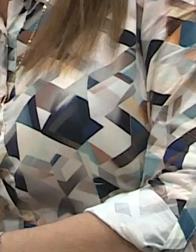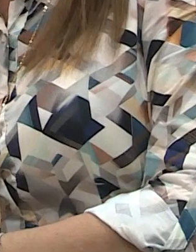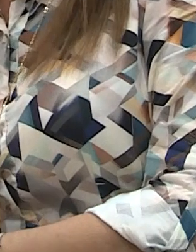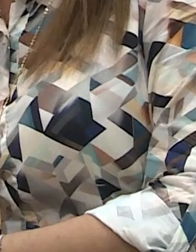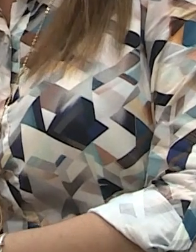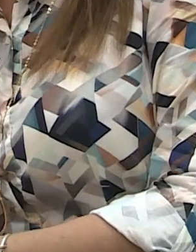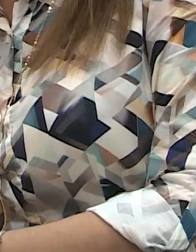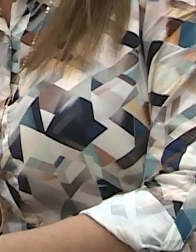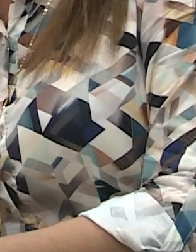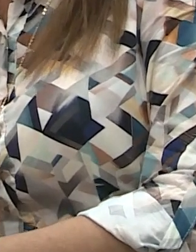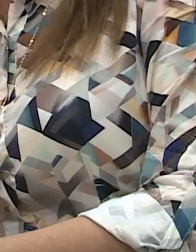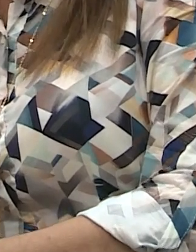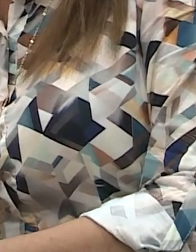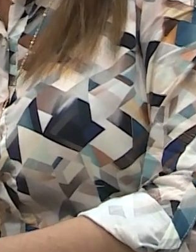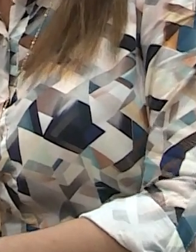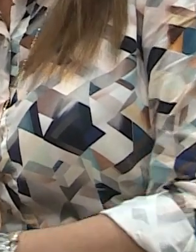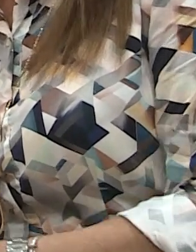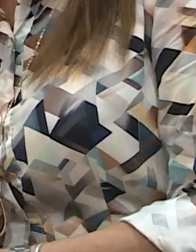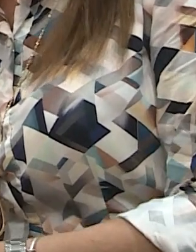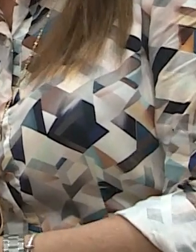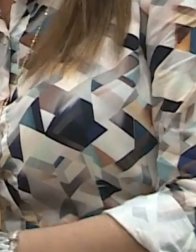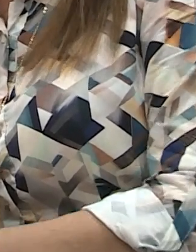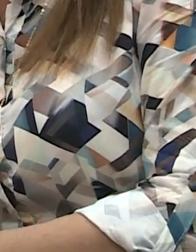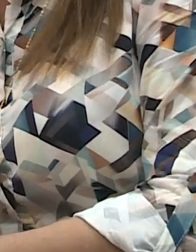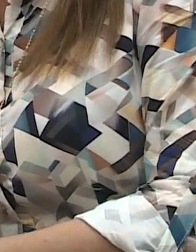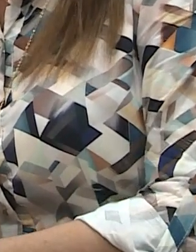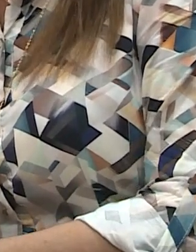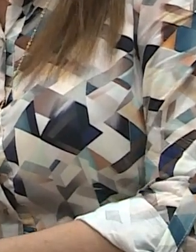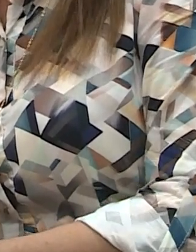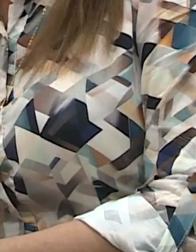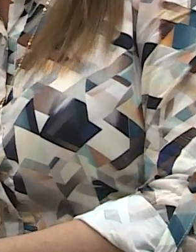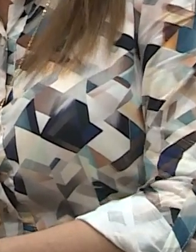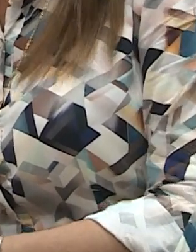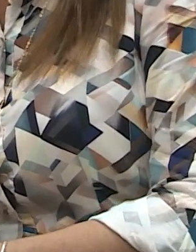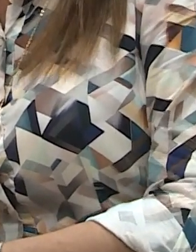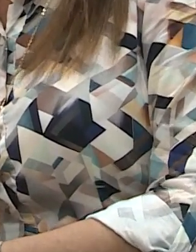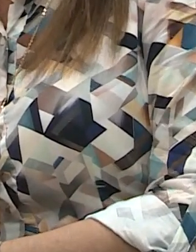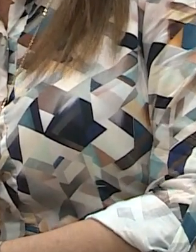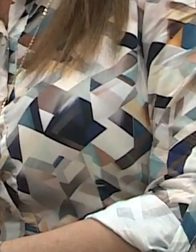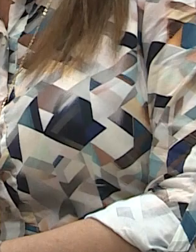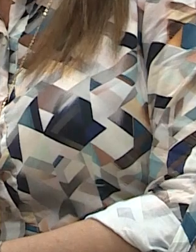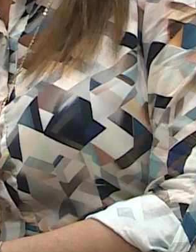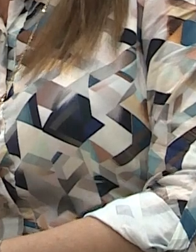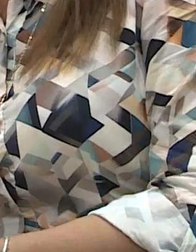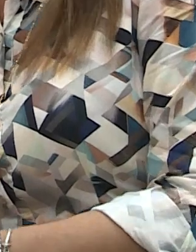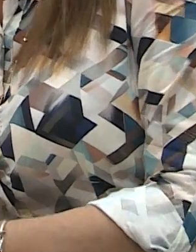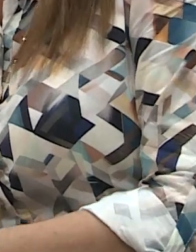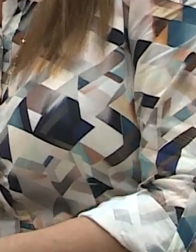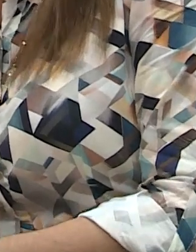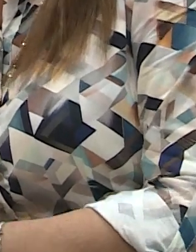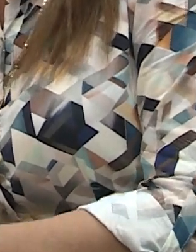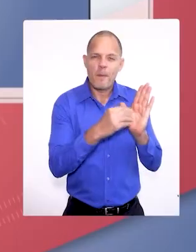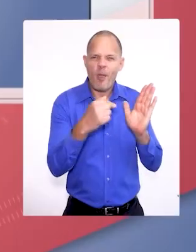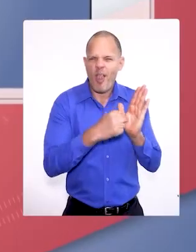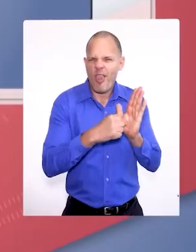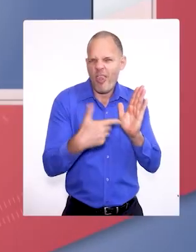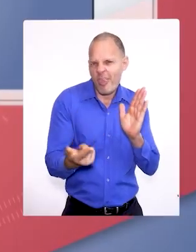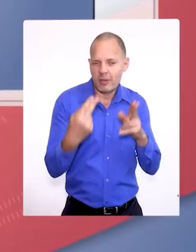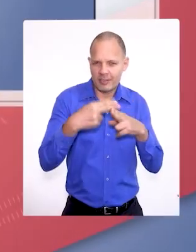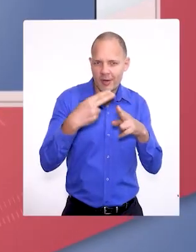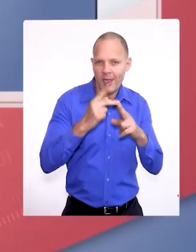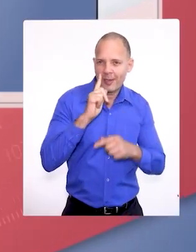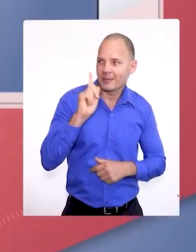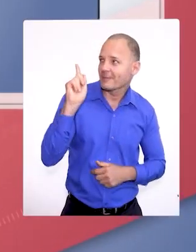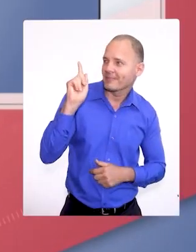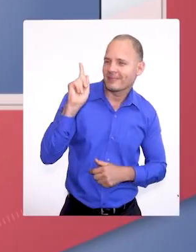campaña declaración jurada tiene 120 días o sea es desde enero hasta el 30 de abril en cualquier momento se puede presentar pero si está fuera del país y no